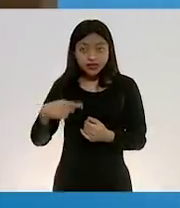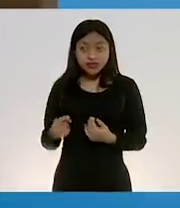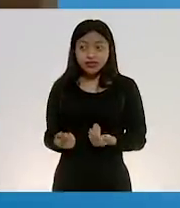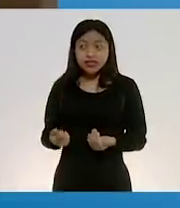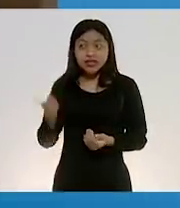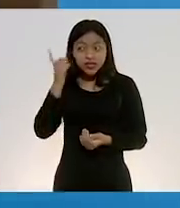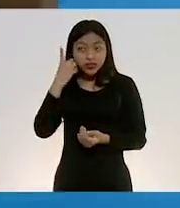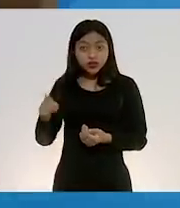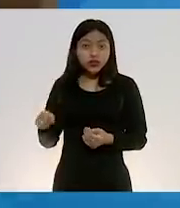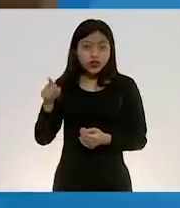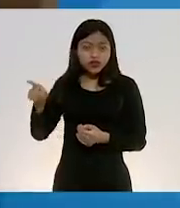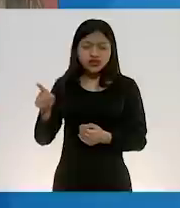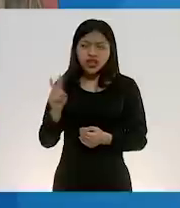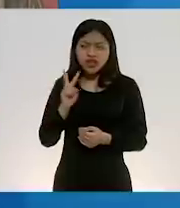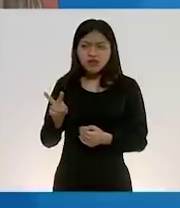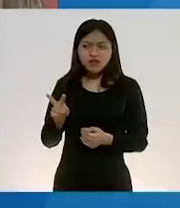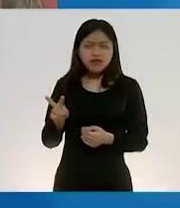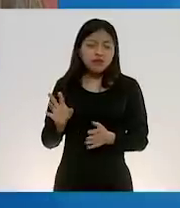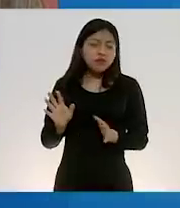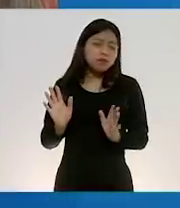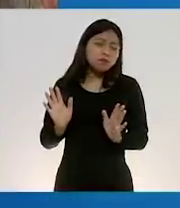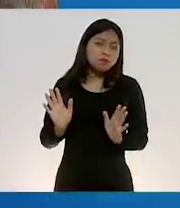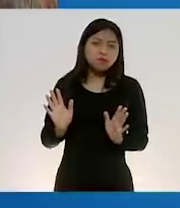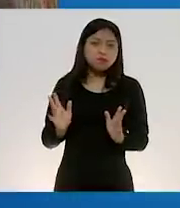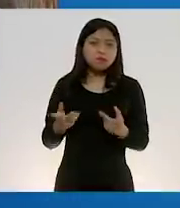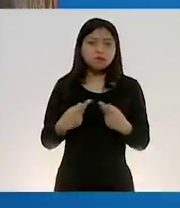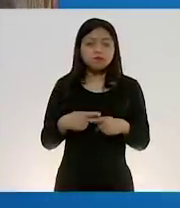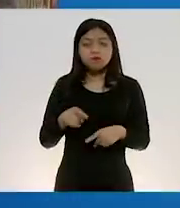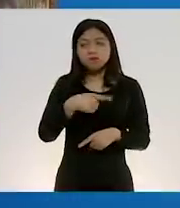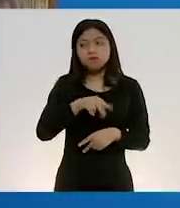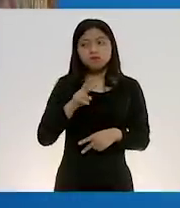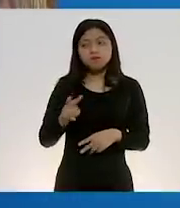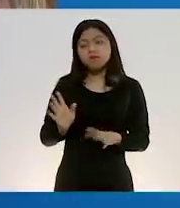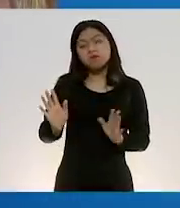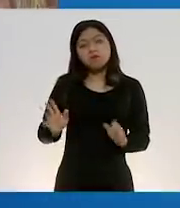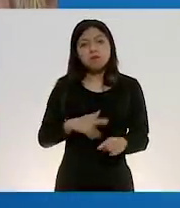de temazcales, ya no le preocupaba a nadie eso.